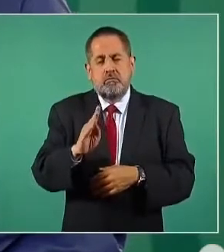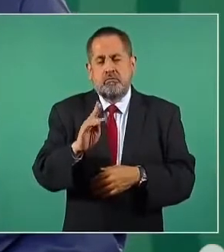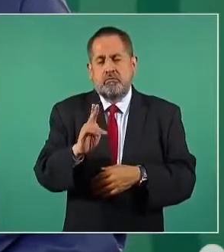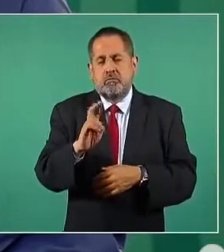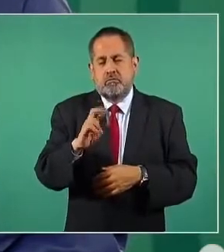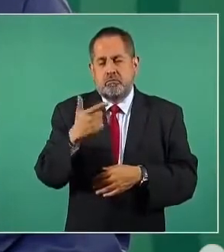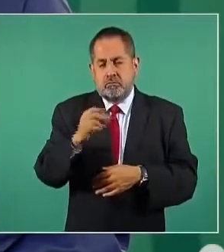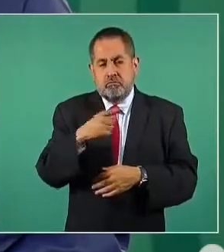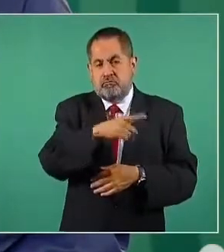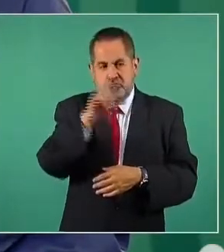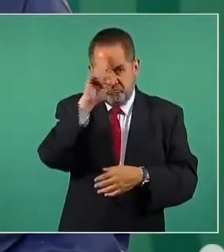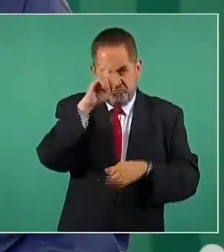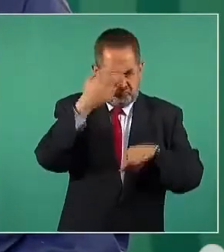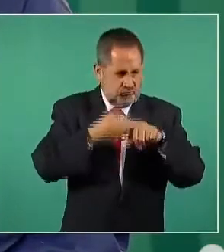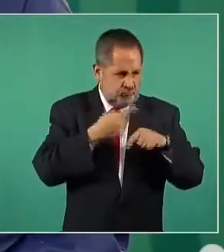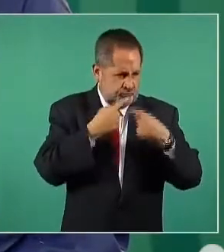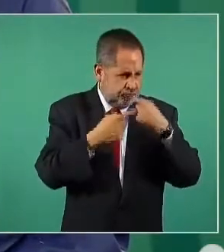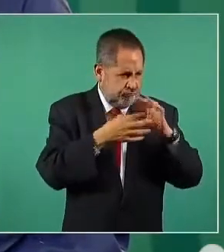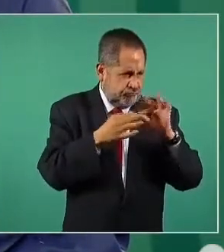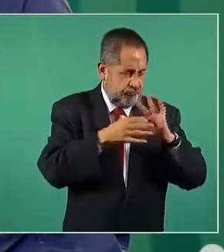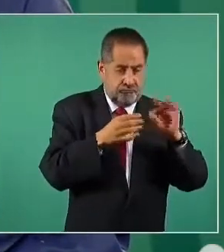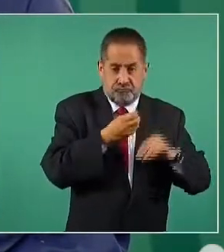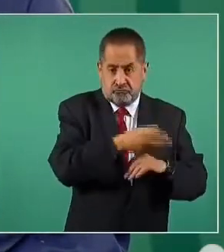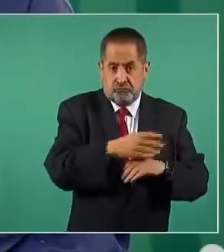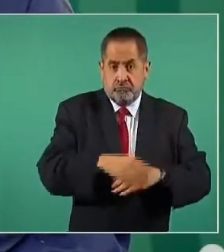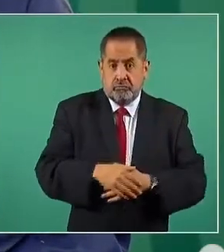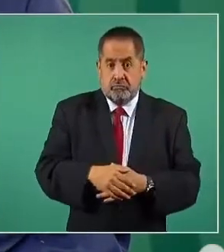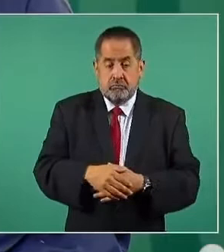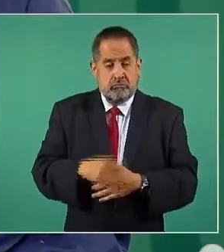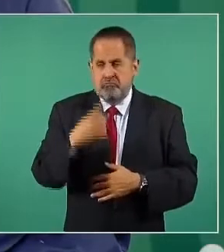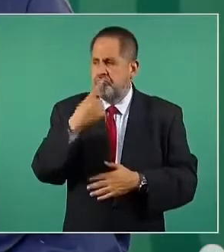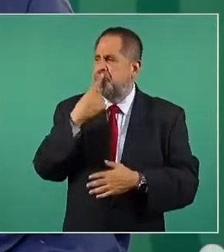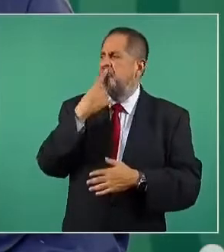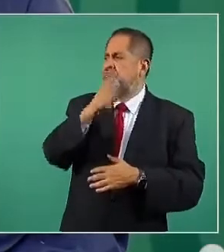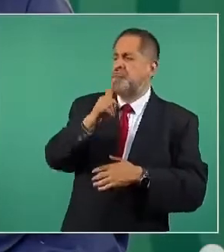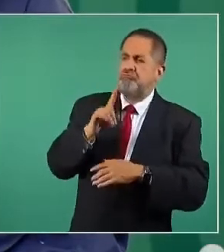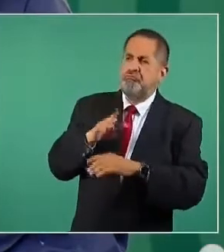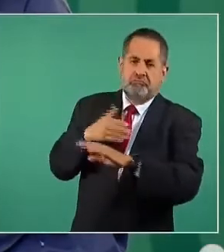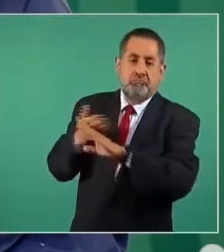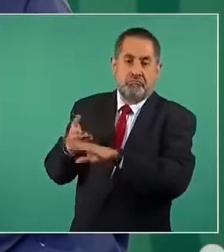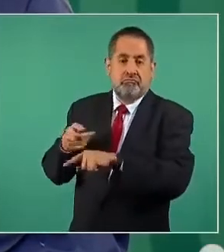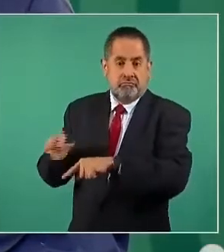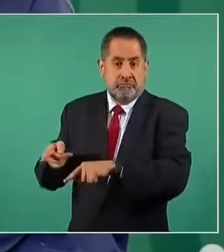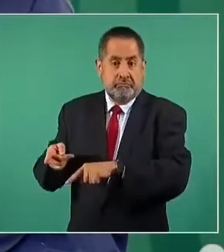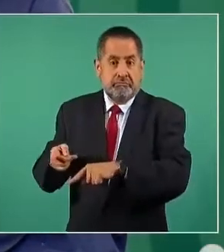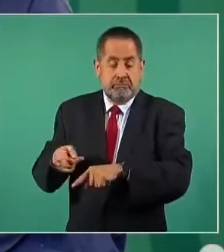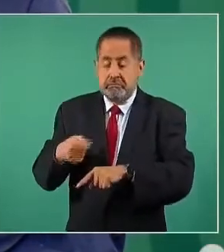fue su asesor jurídico, presentó amparos.